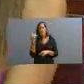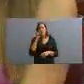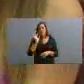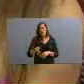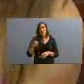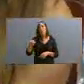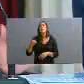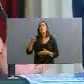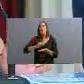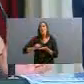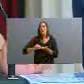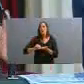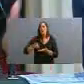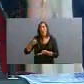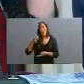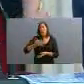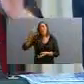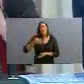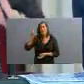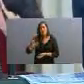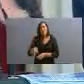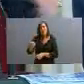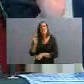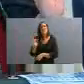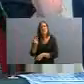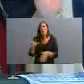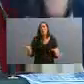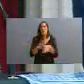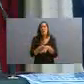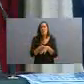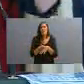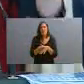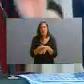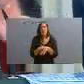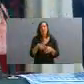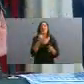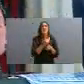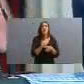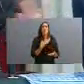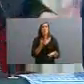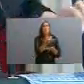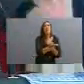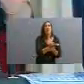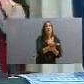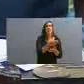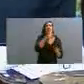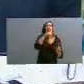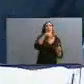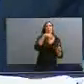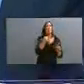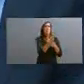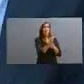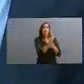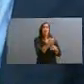Ricardo Gilavedra, que es un excelente abogado, es la fórmula perfecta. Cautelar, me declaro incompetente, me voy, quedó la trabada